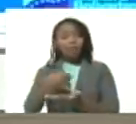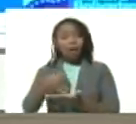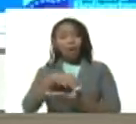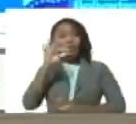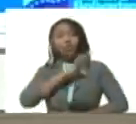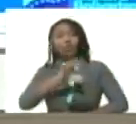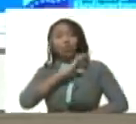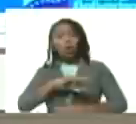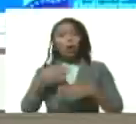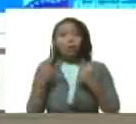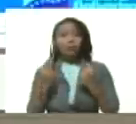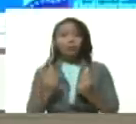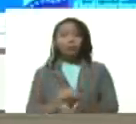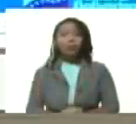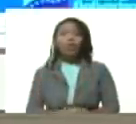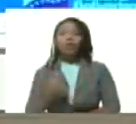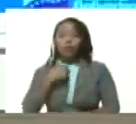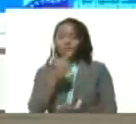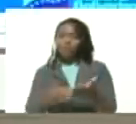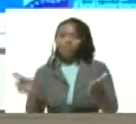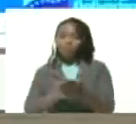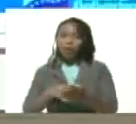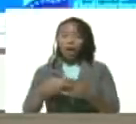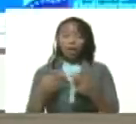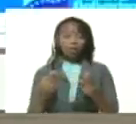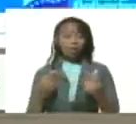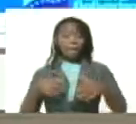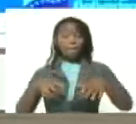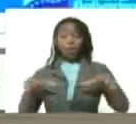socioeconómicamente. Repito, a los ricos no.